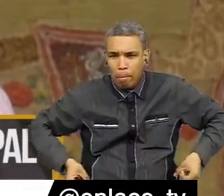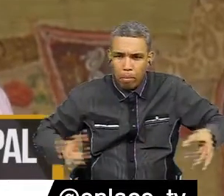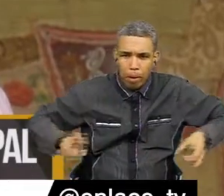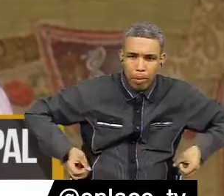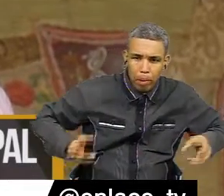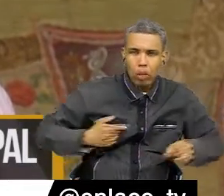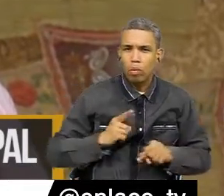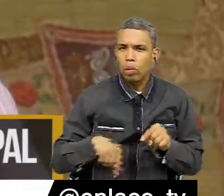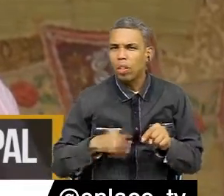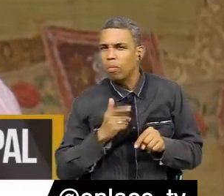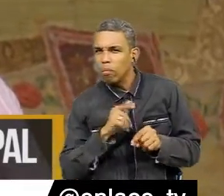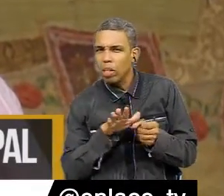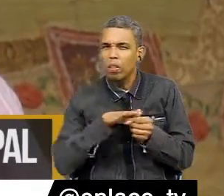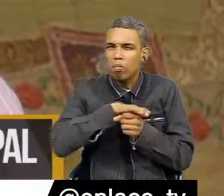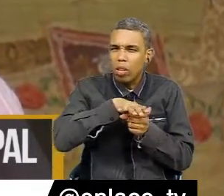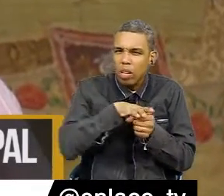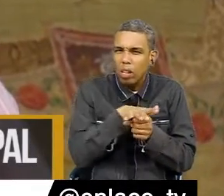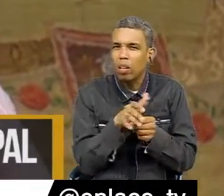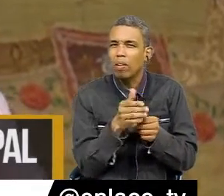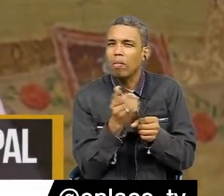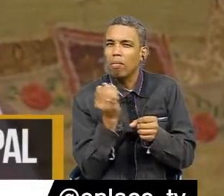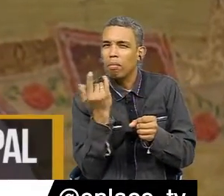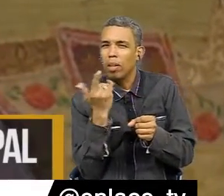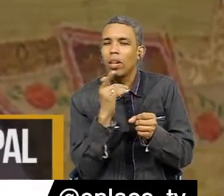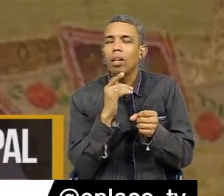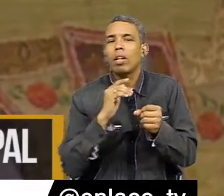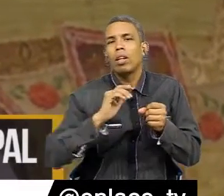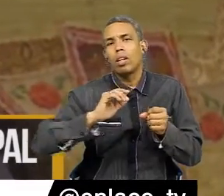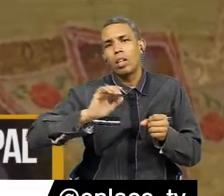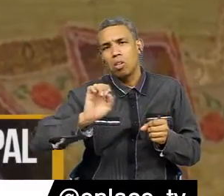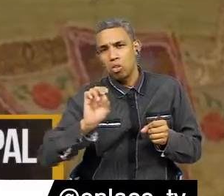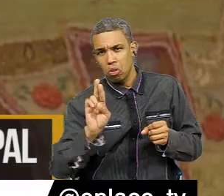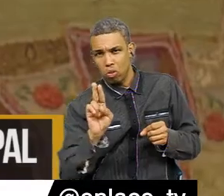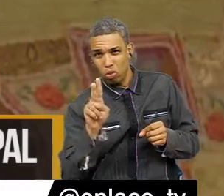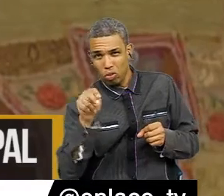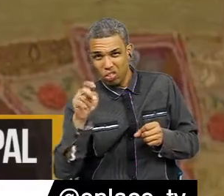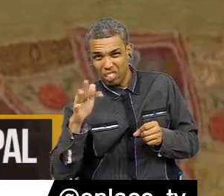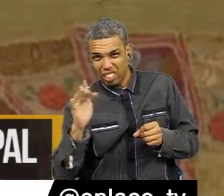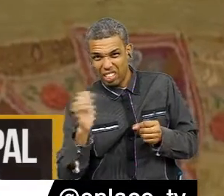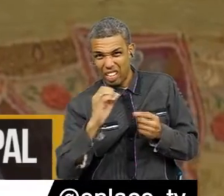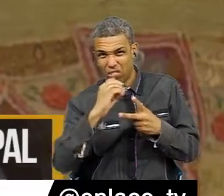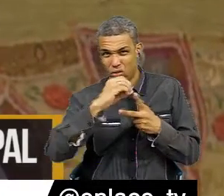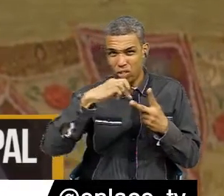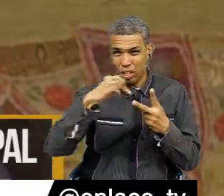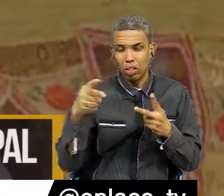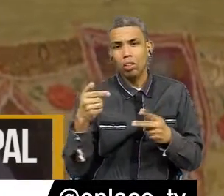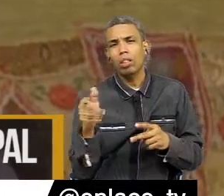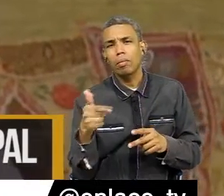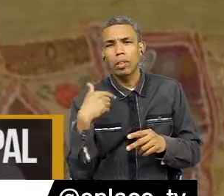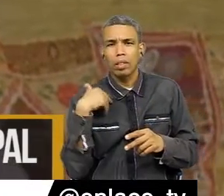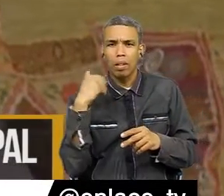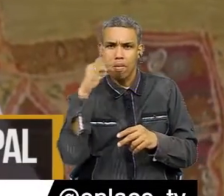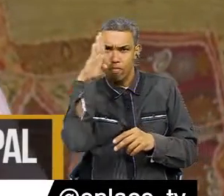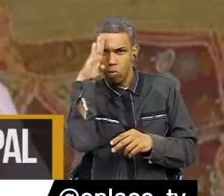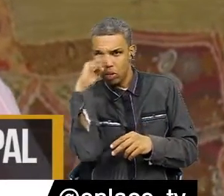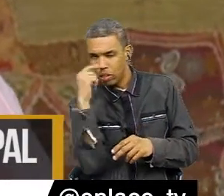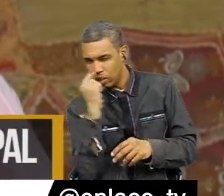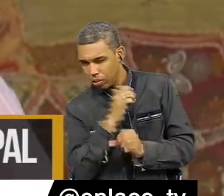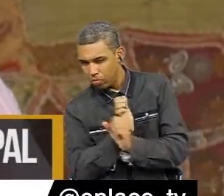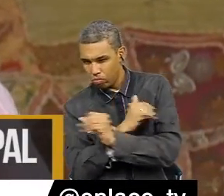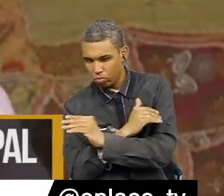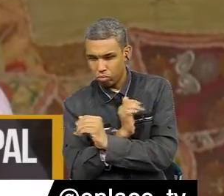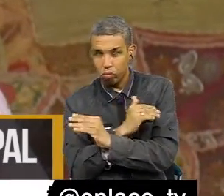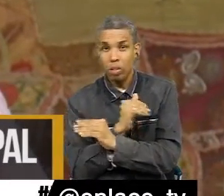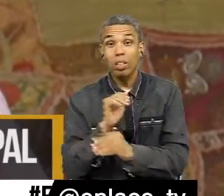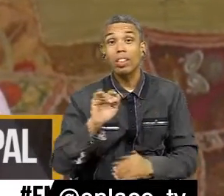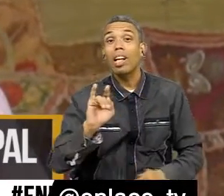Ambiente, ¿qué otras oficinas despachan aquí? Está Ornato y Espacio Público, está la Inspección Urbana, está la